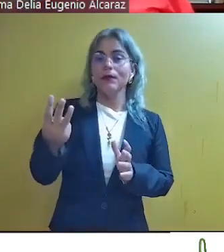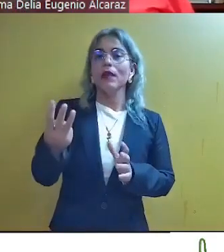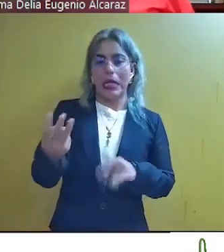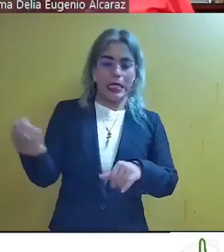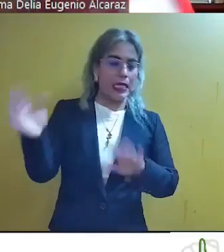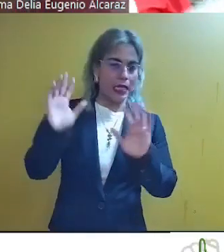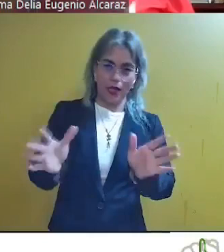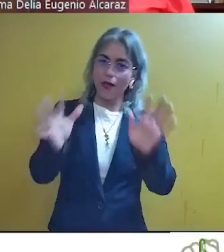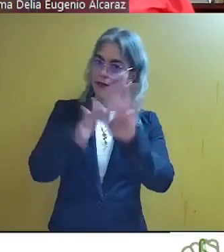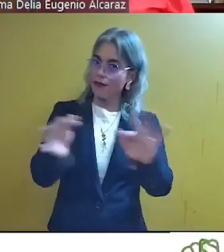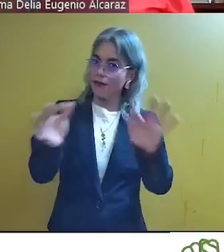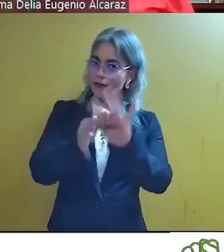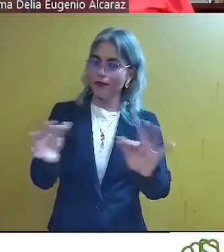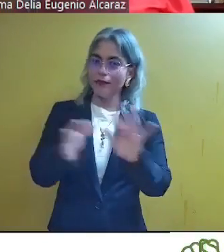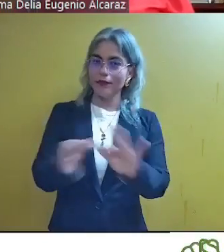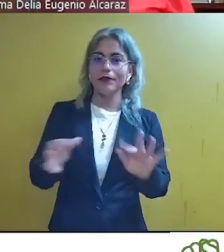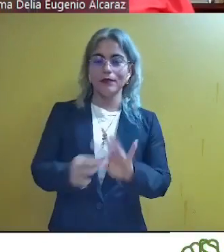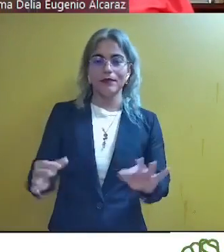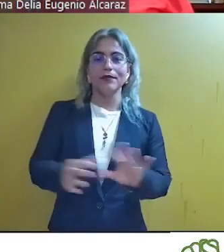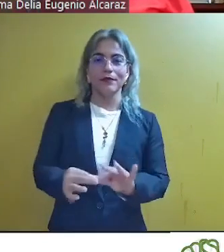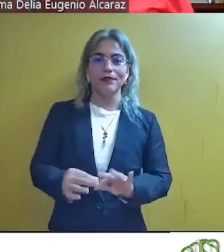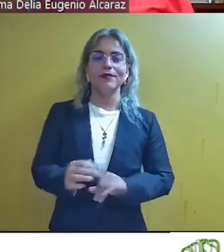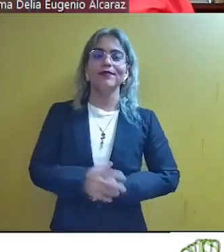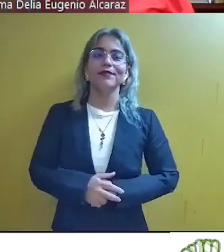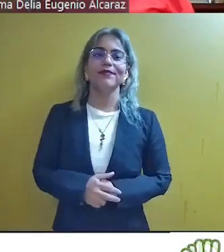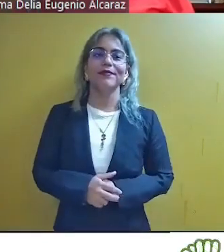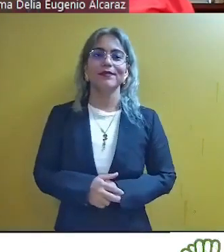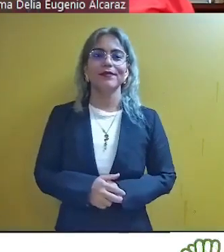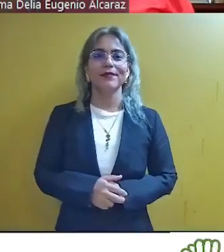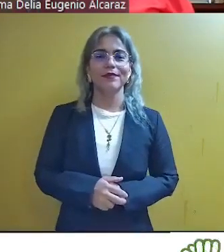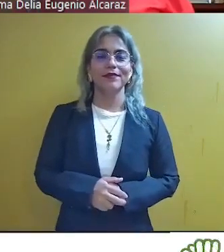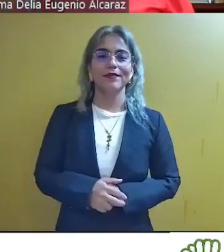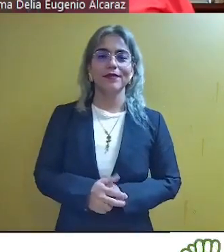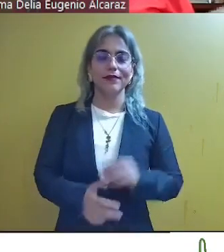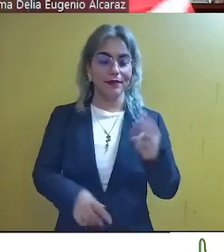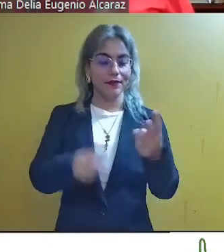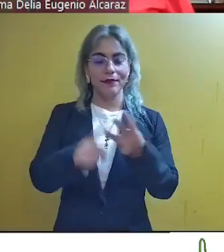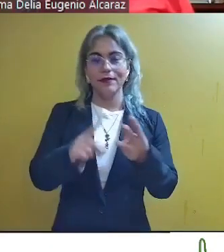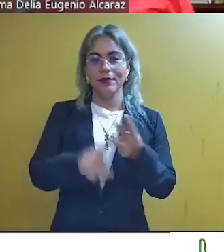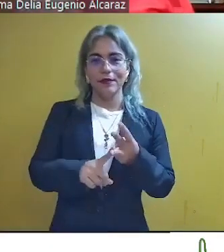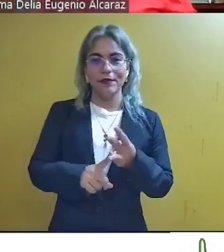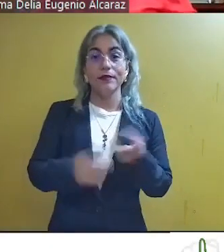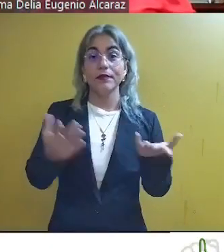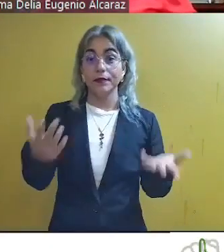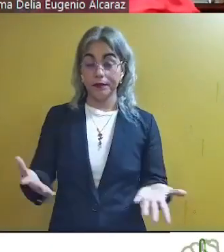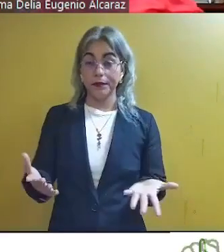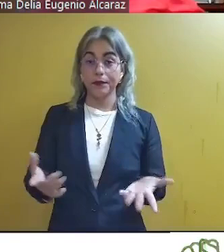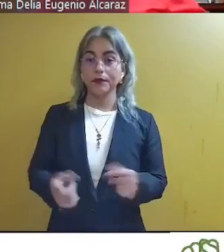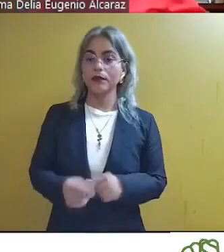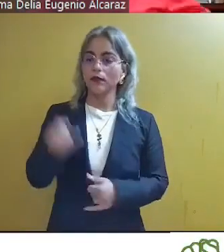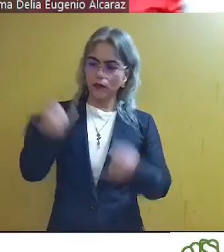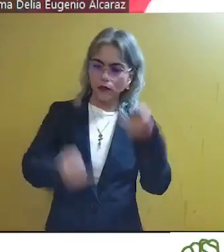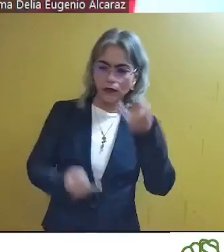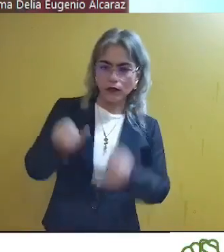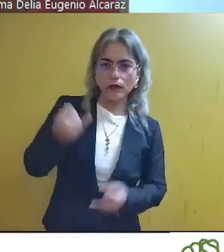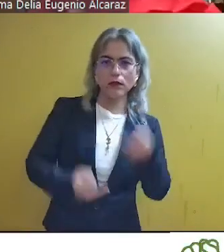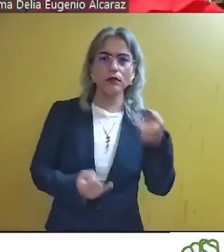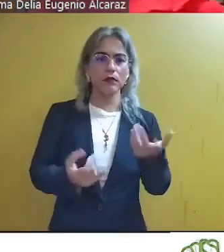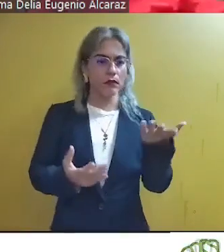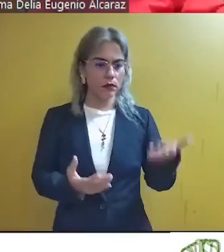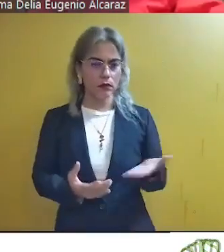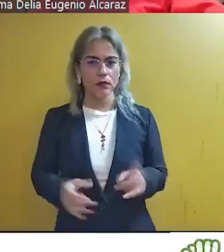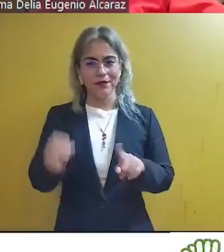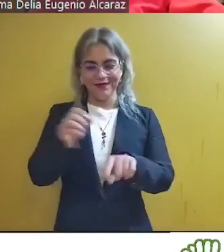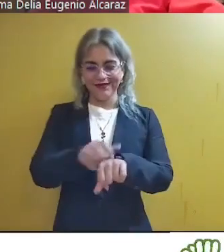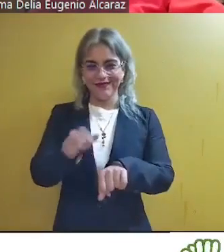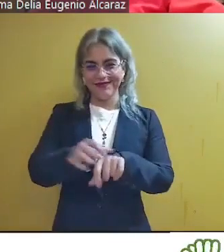expuestos en el considerando segundo de esta resolución. Tercero, se declara infundado el juicio de la ciudadanía identificado con la clave